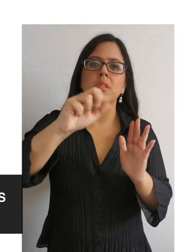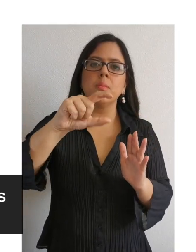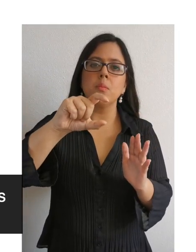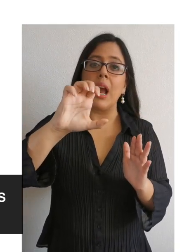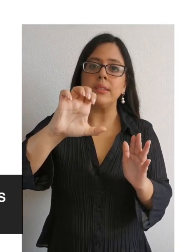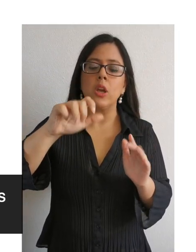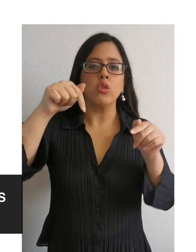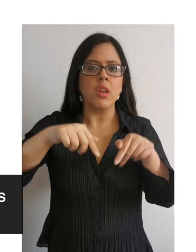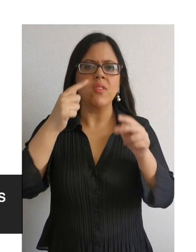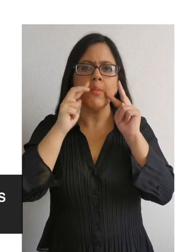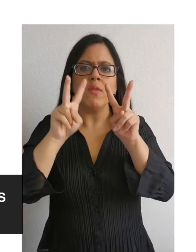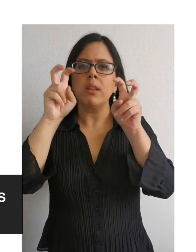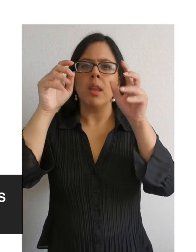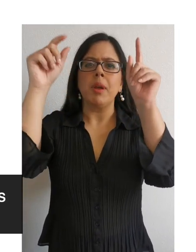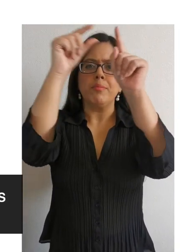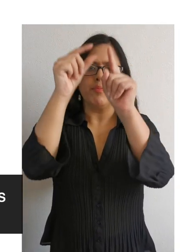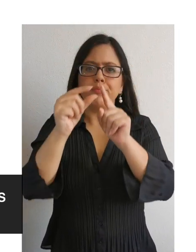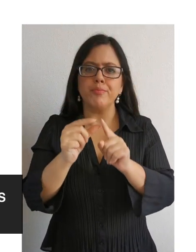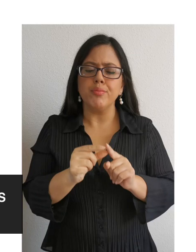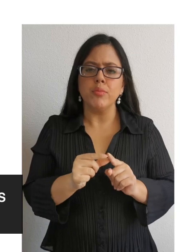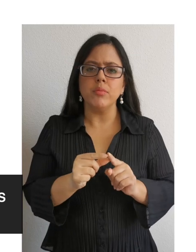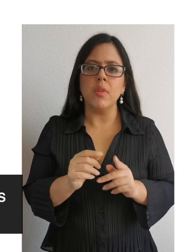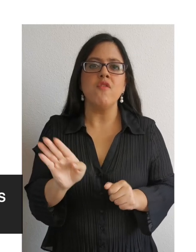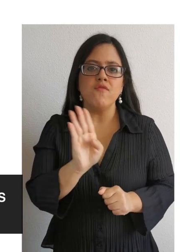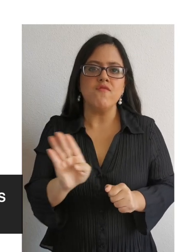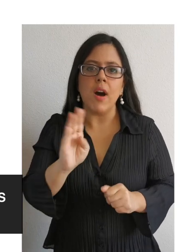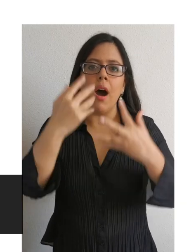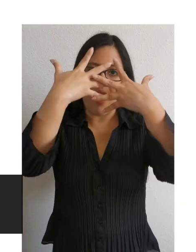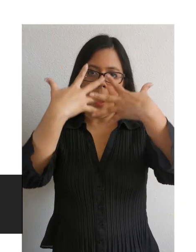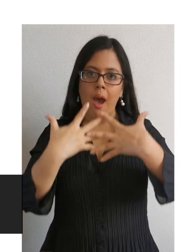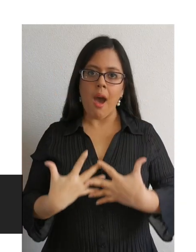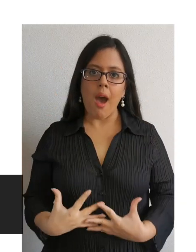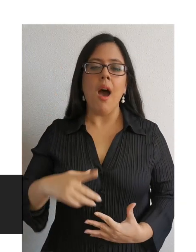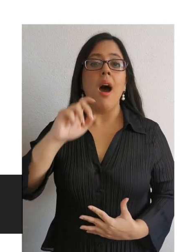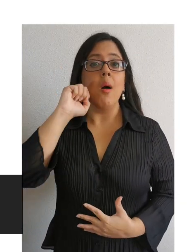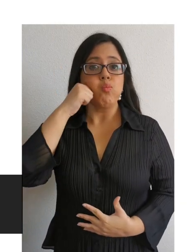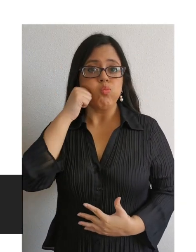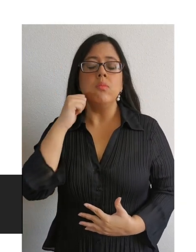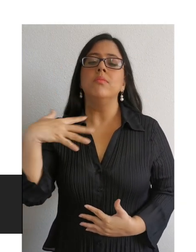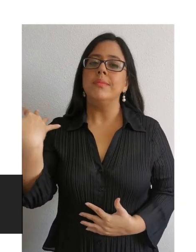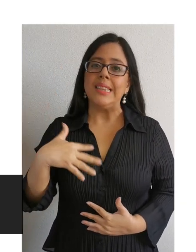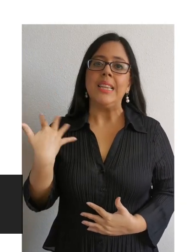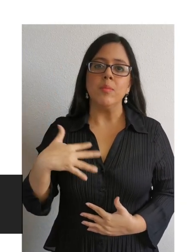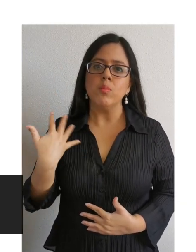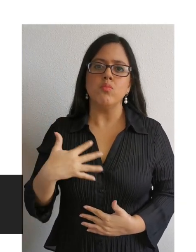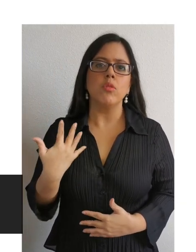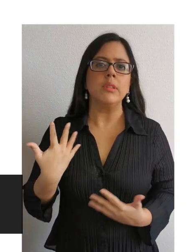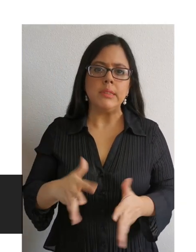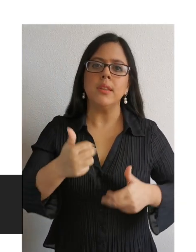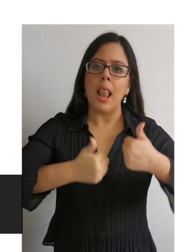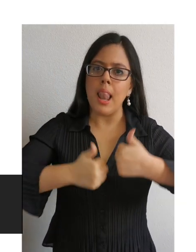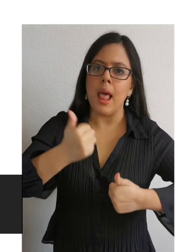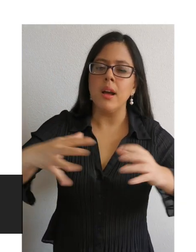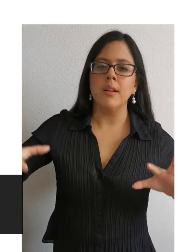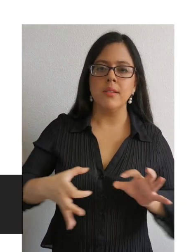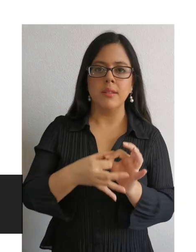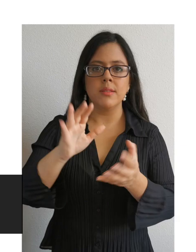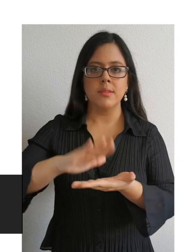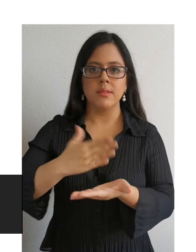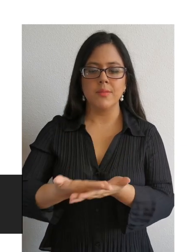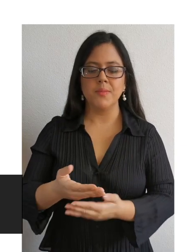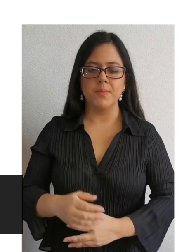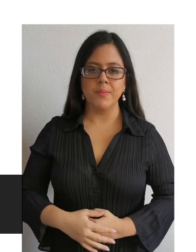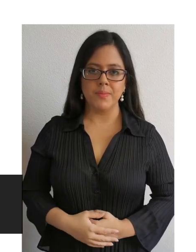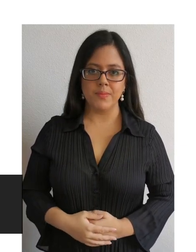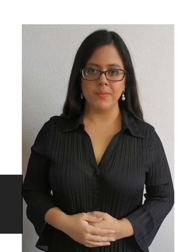vamos a revisar algunos conceptos generales y básicos de anatomía, que es una asignatura que es clave en todas las carreras del área de la